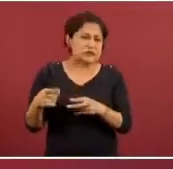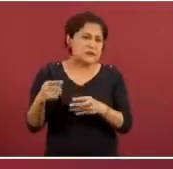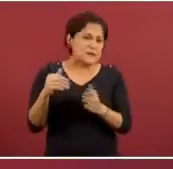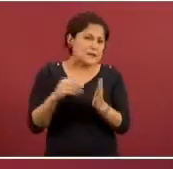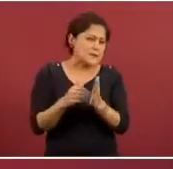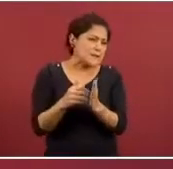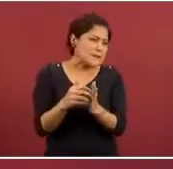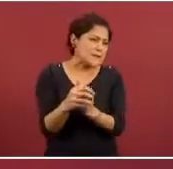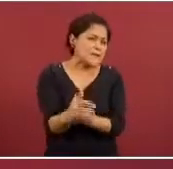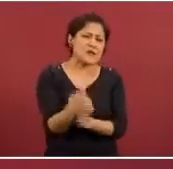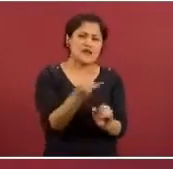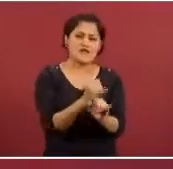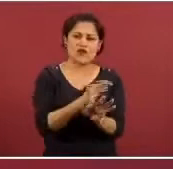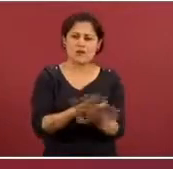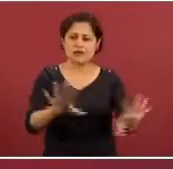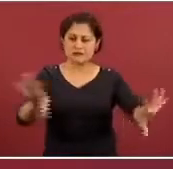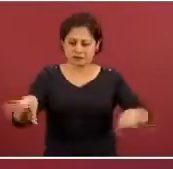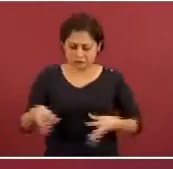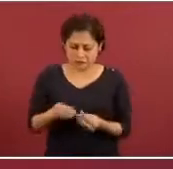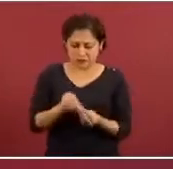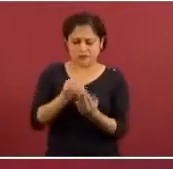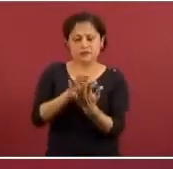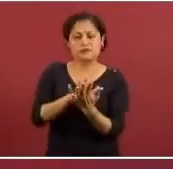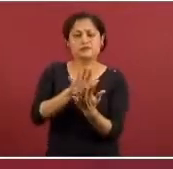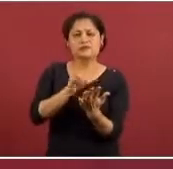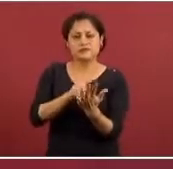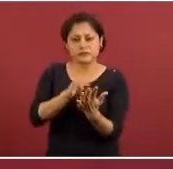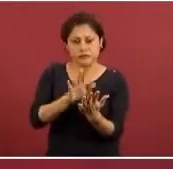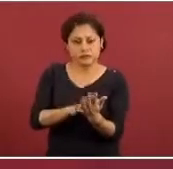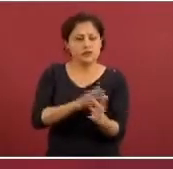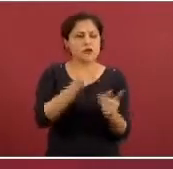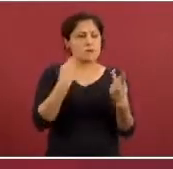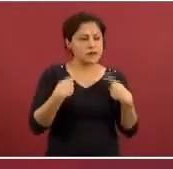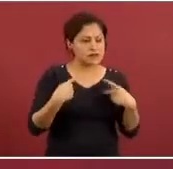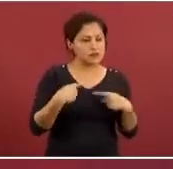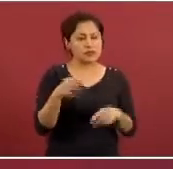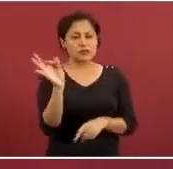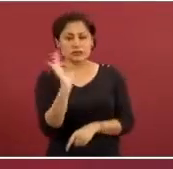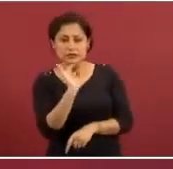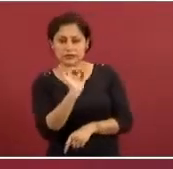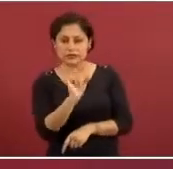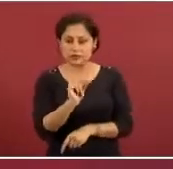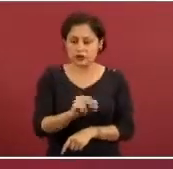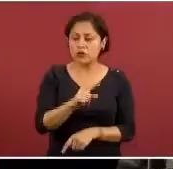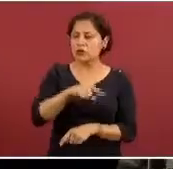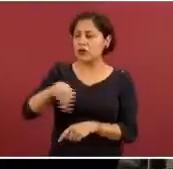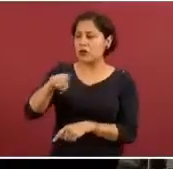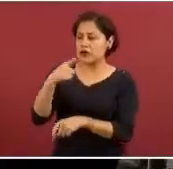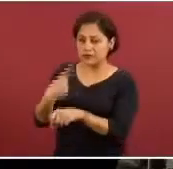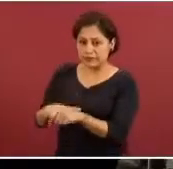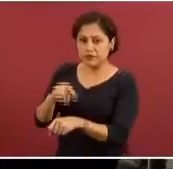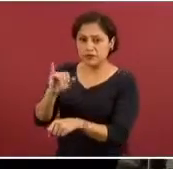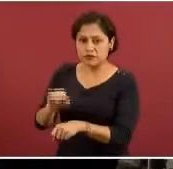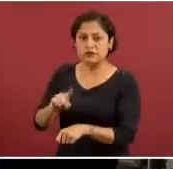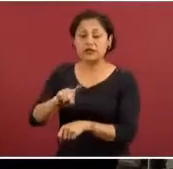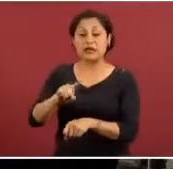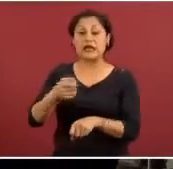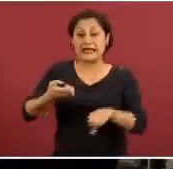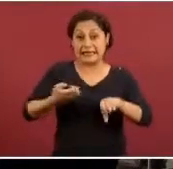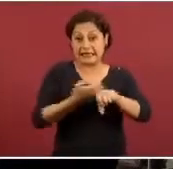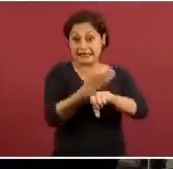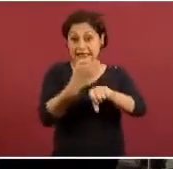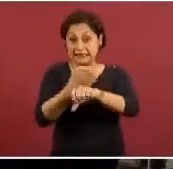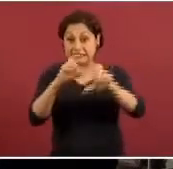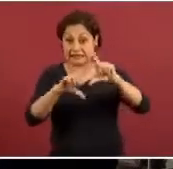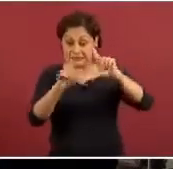miles ya para la cuestión de los casos sospechosos. Y también se trabaja en coordinación con el laboratorio estatal, quienes también tienen representantes